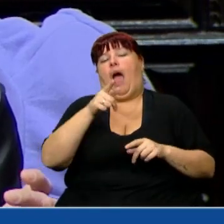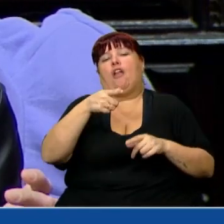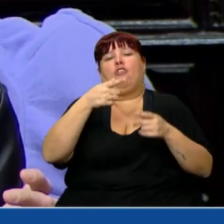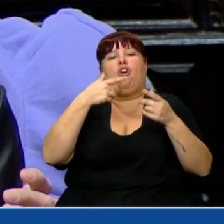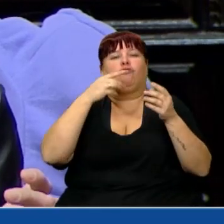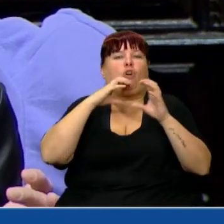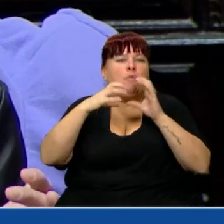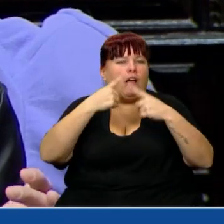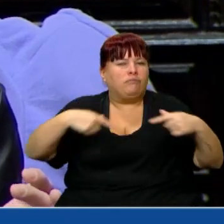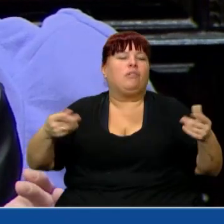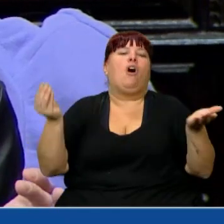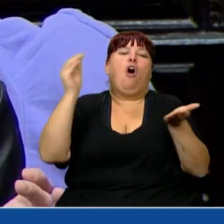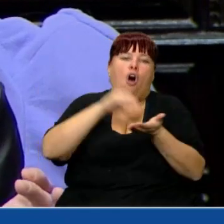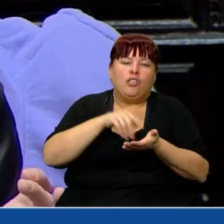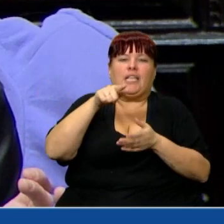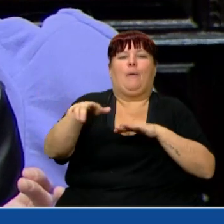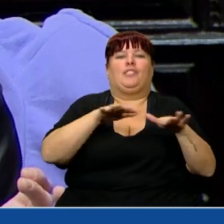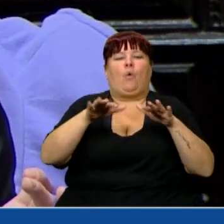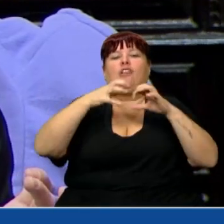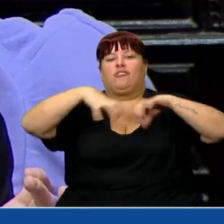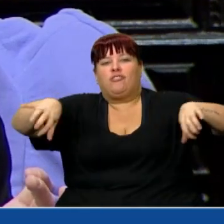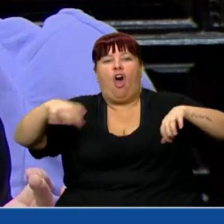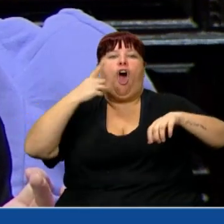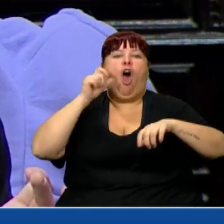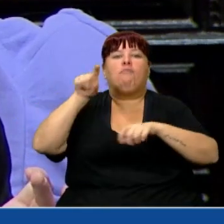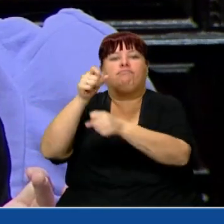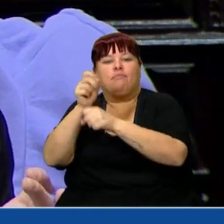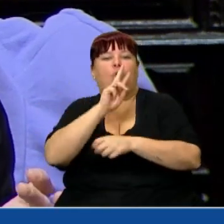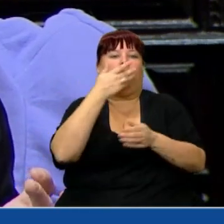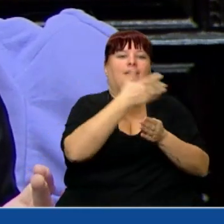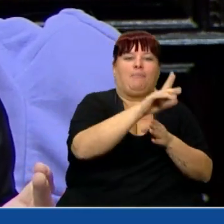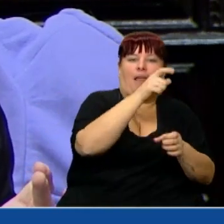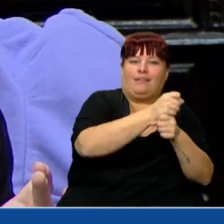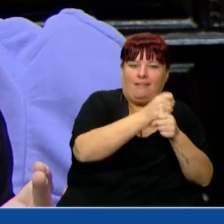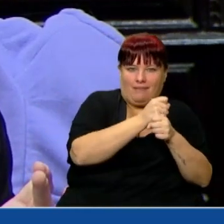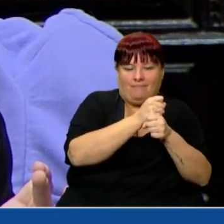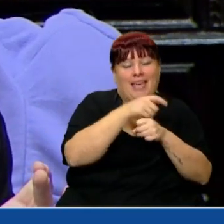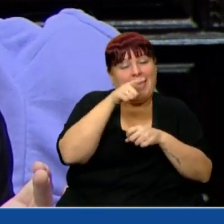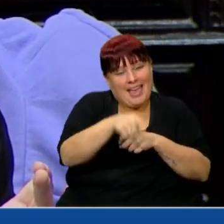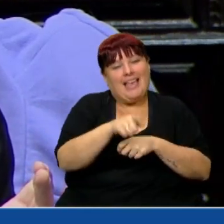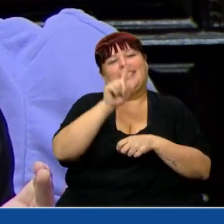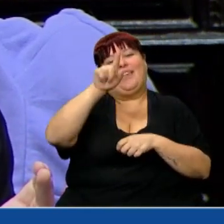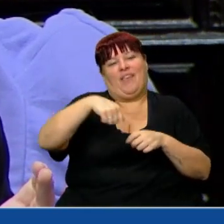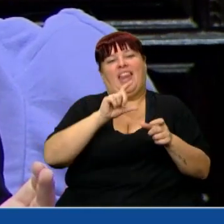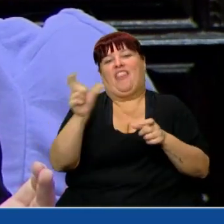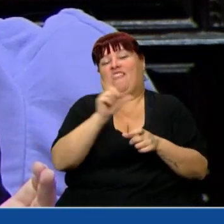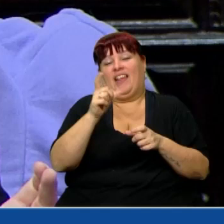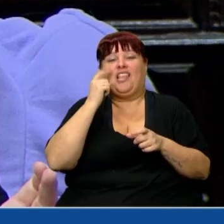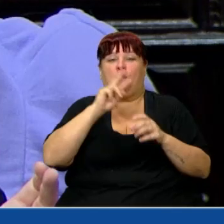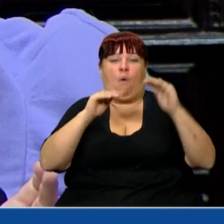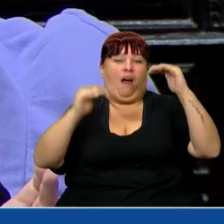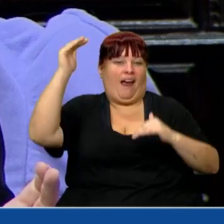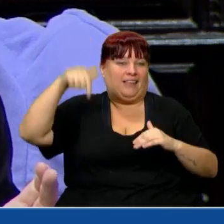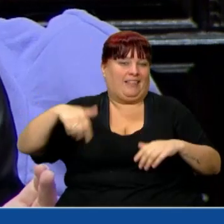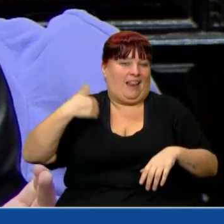Se vuelve a presentar esta realidad de la división sexual del trabajo, que es uno de los motivos de la brecha de género en la